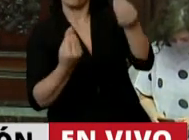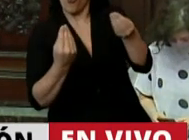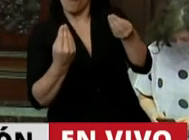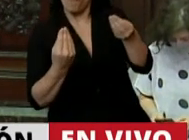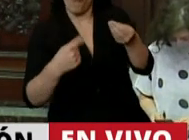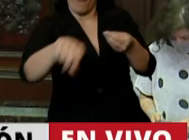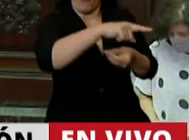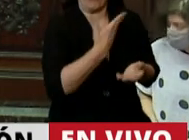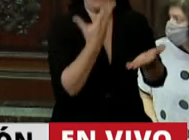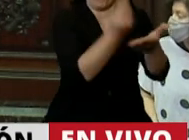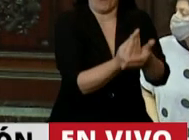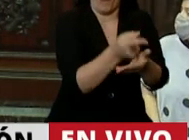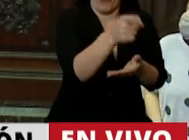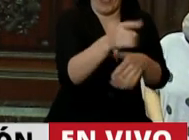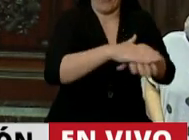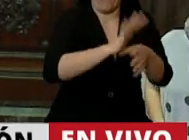cuando les tocó gobernar.